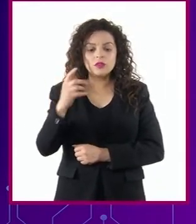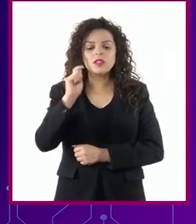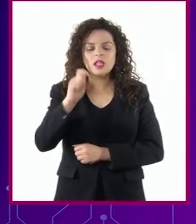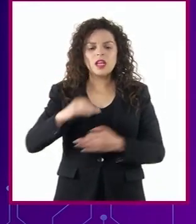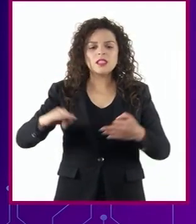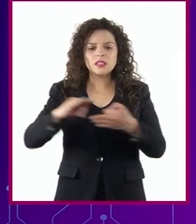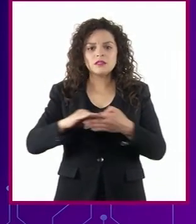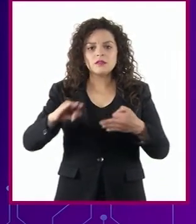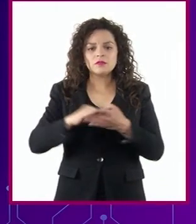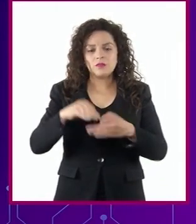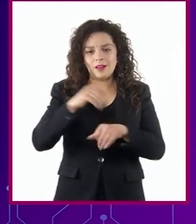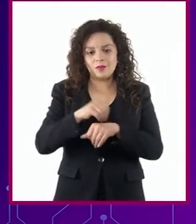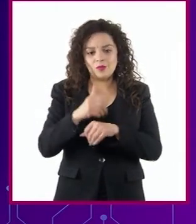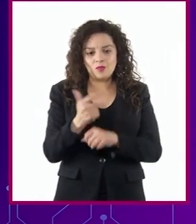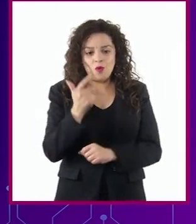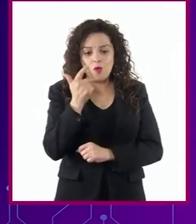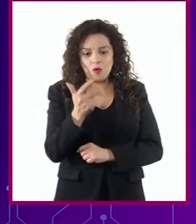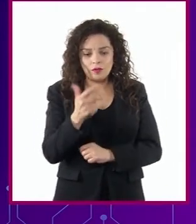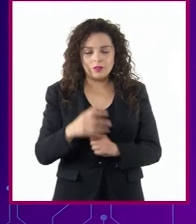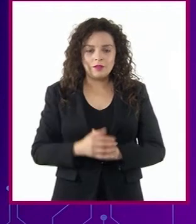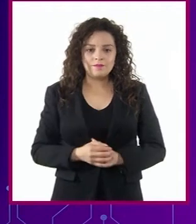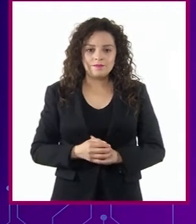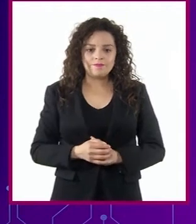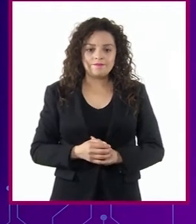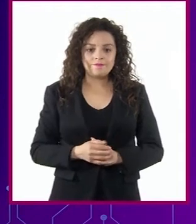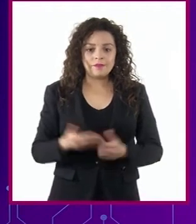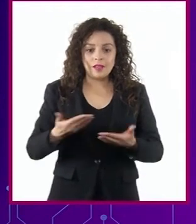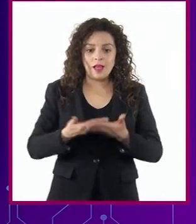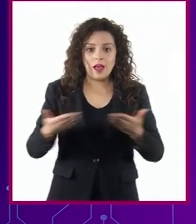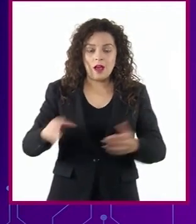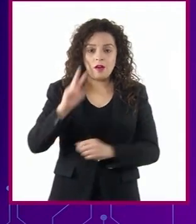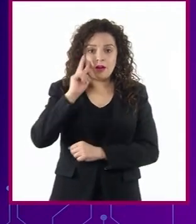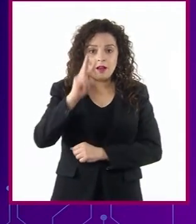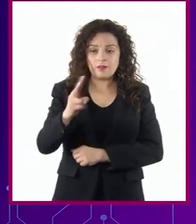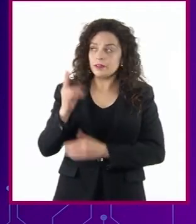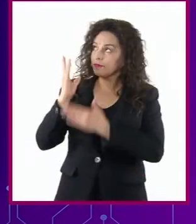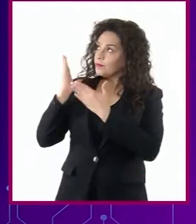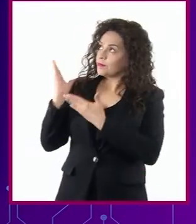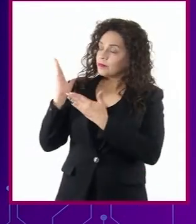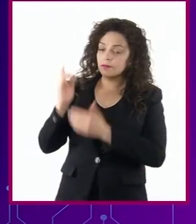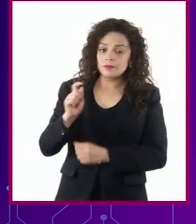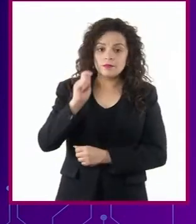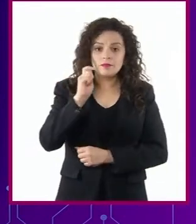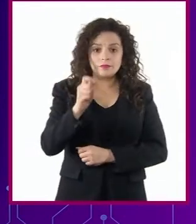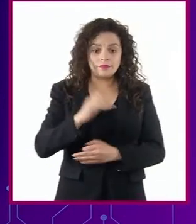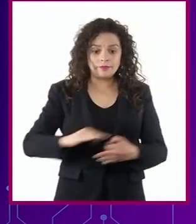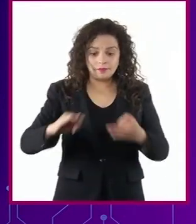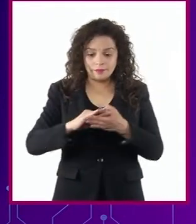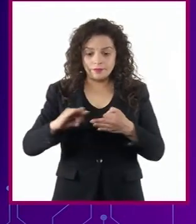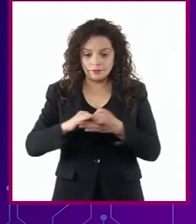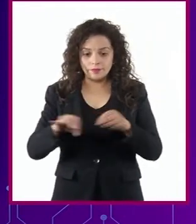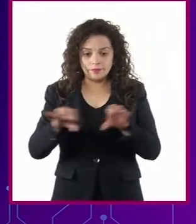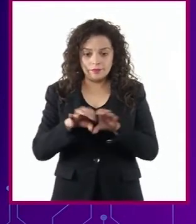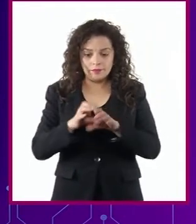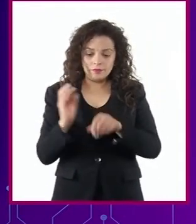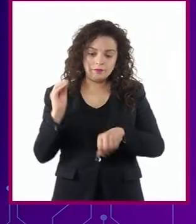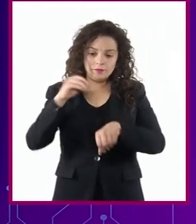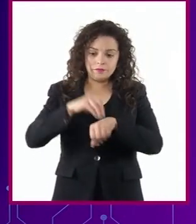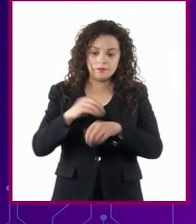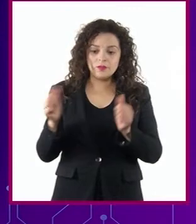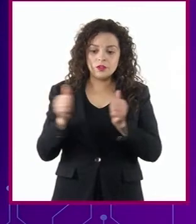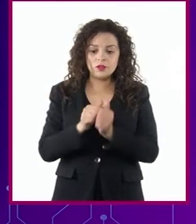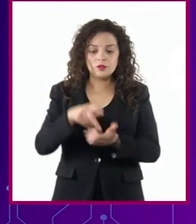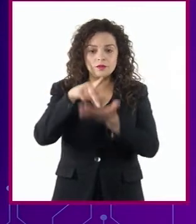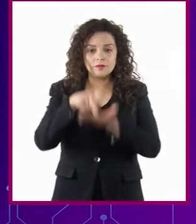8. El polígono de frecuencias representa la distribución de las frecuencias de la masa en kilogramos